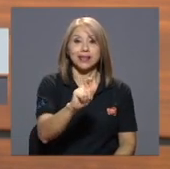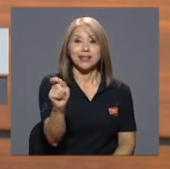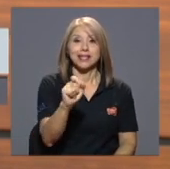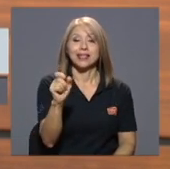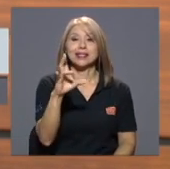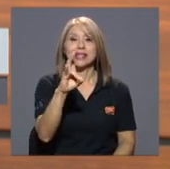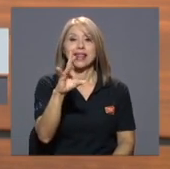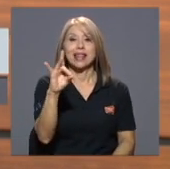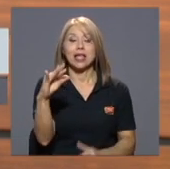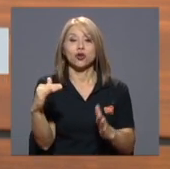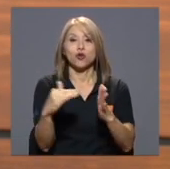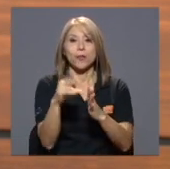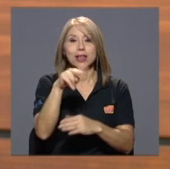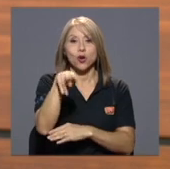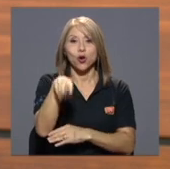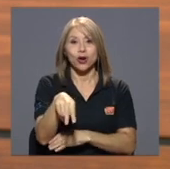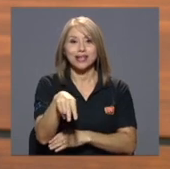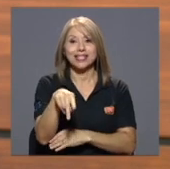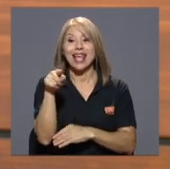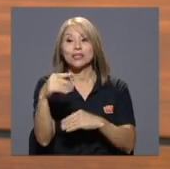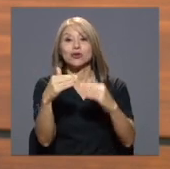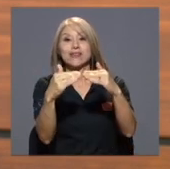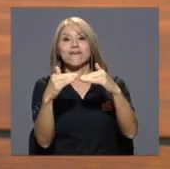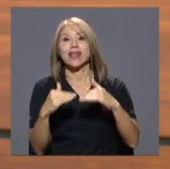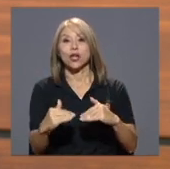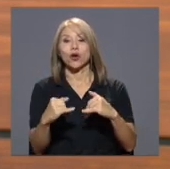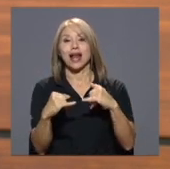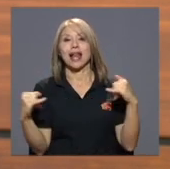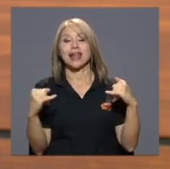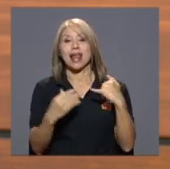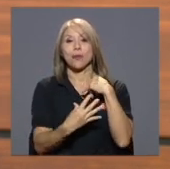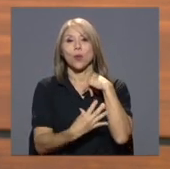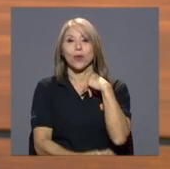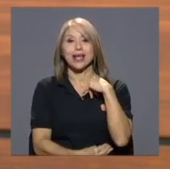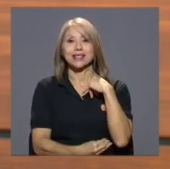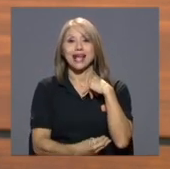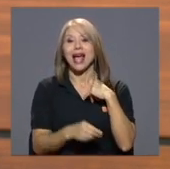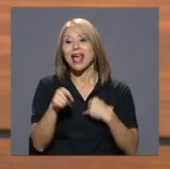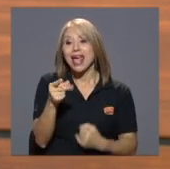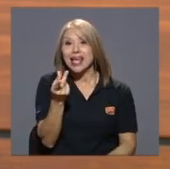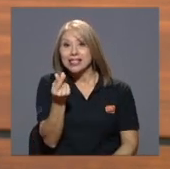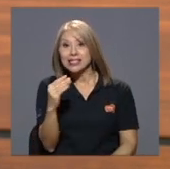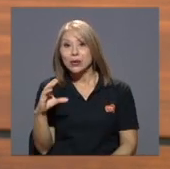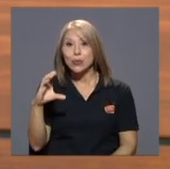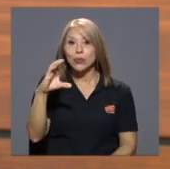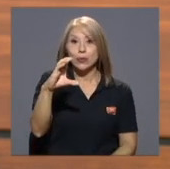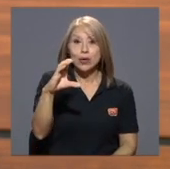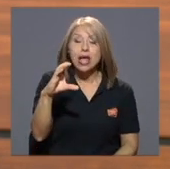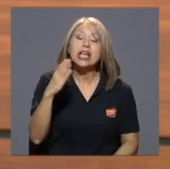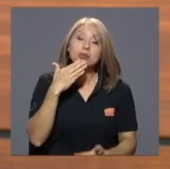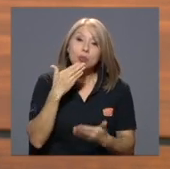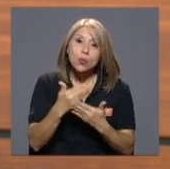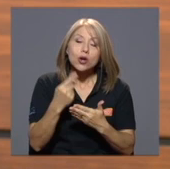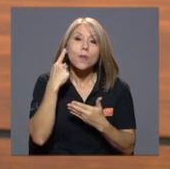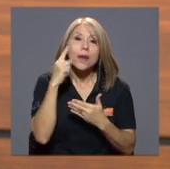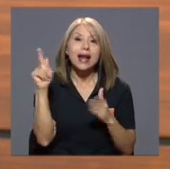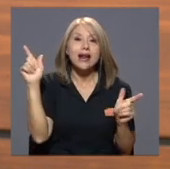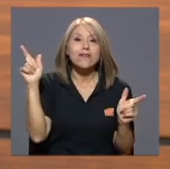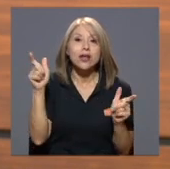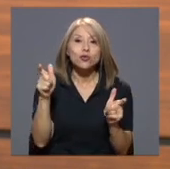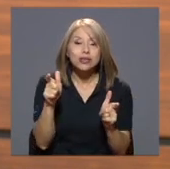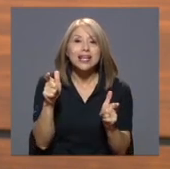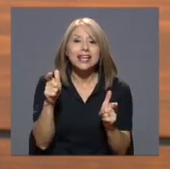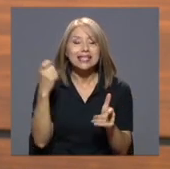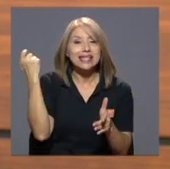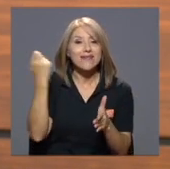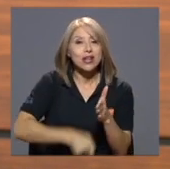un aporte social que es útil para reducir la severidad de la pobreza, pero no sirve